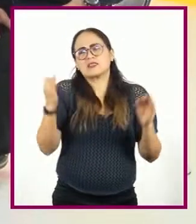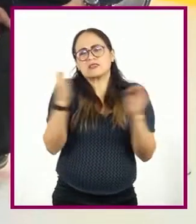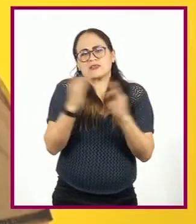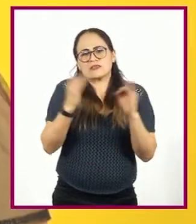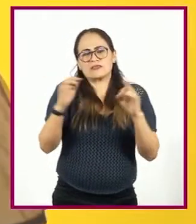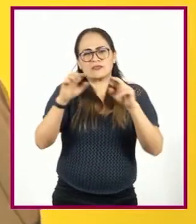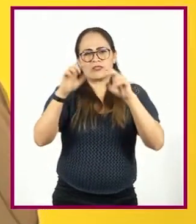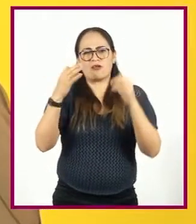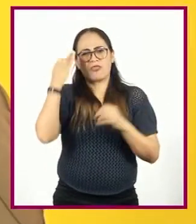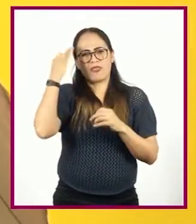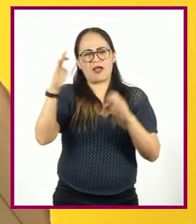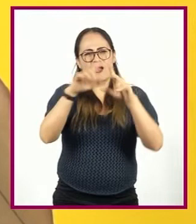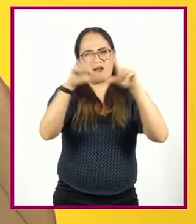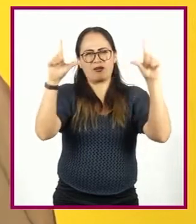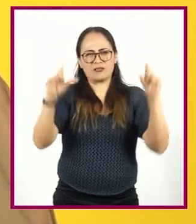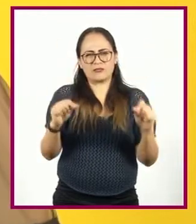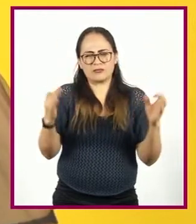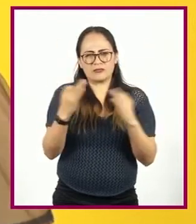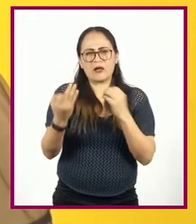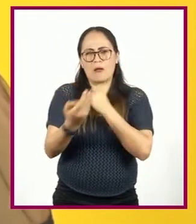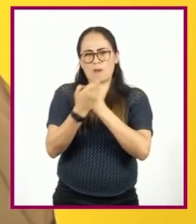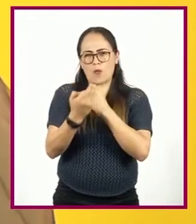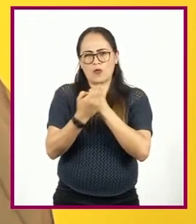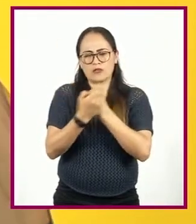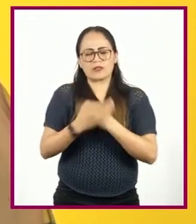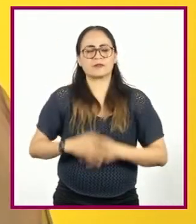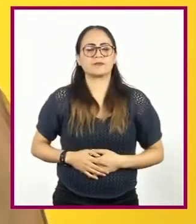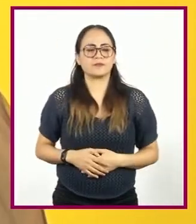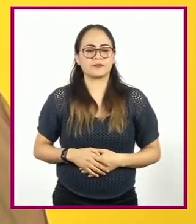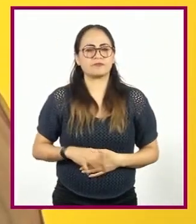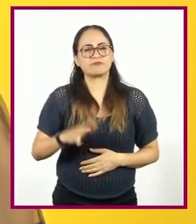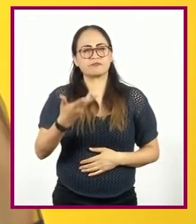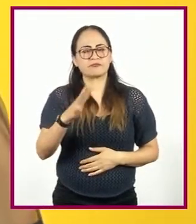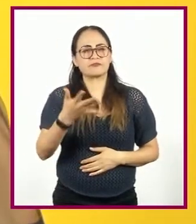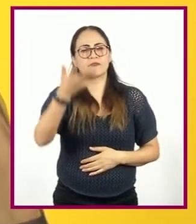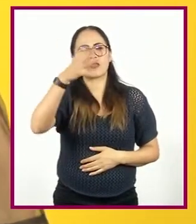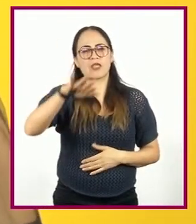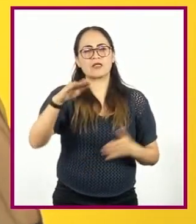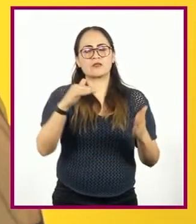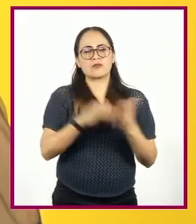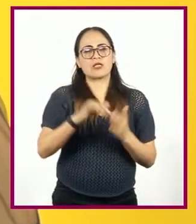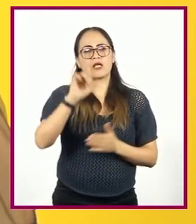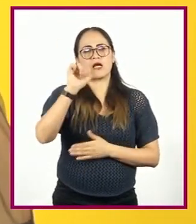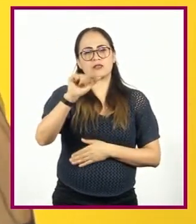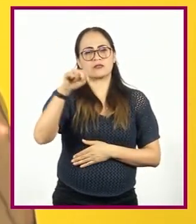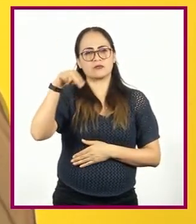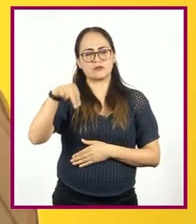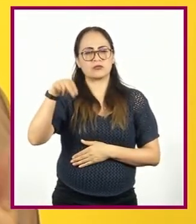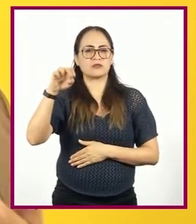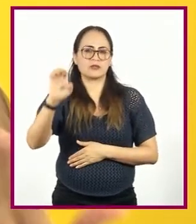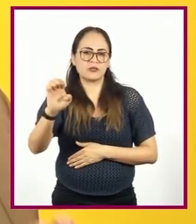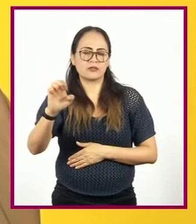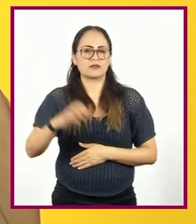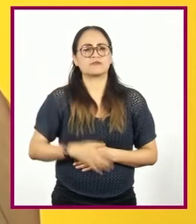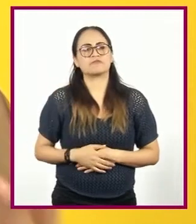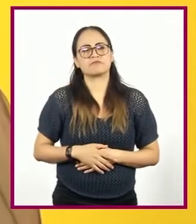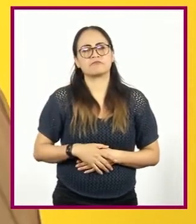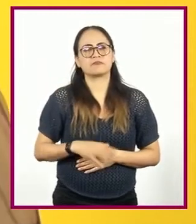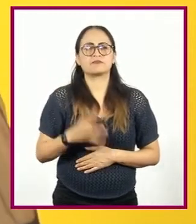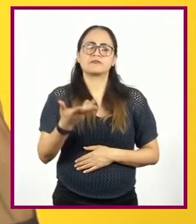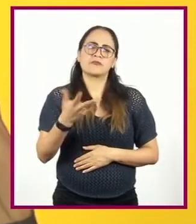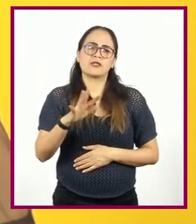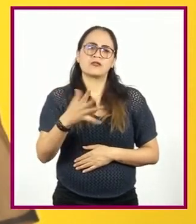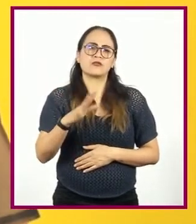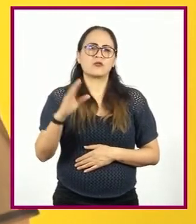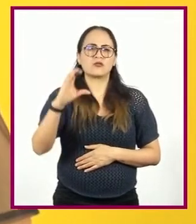glacial. Siguiente pregunta. Alrededor del año 10.000 antes de nuestra era, se produjeron una serie de